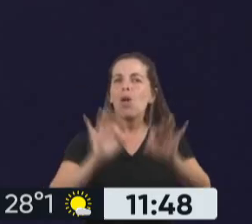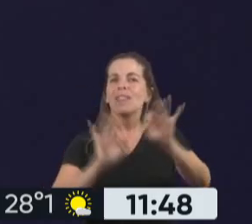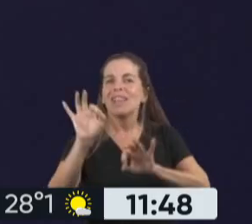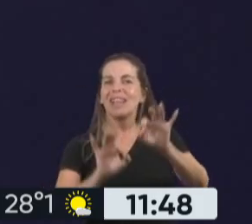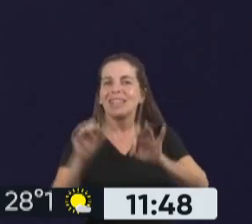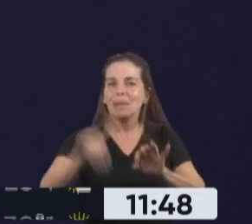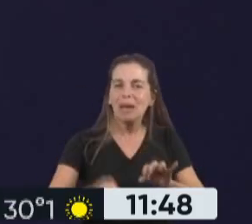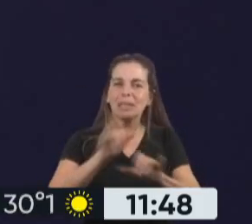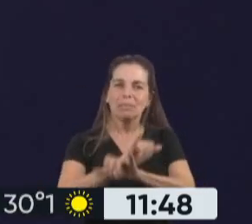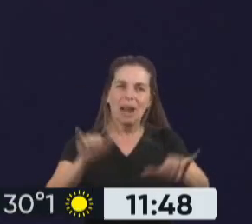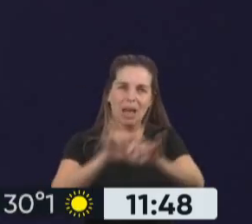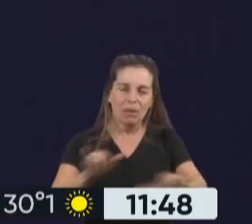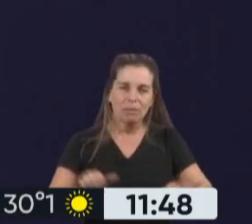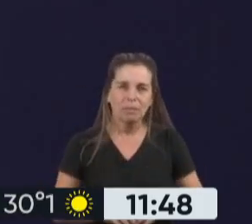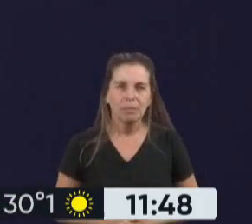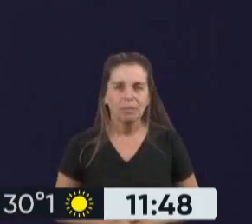adicional.